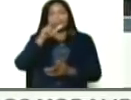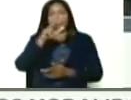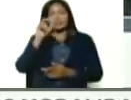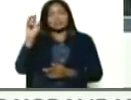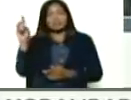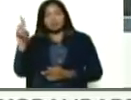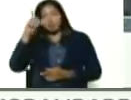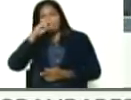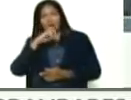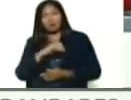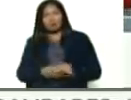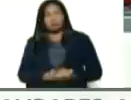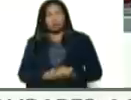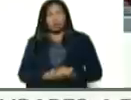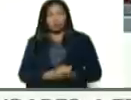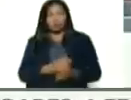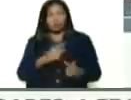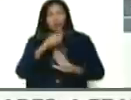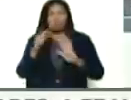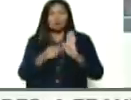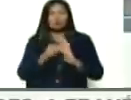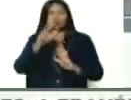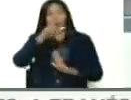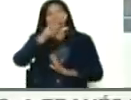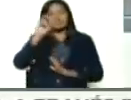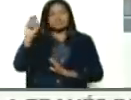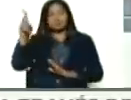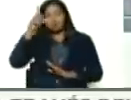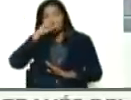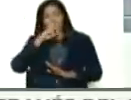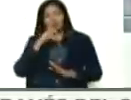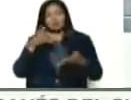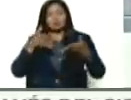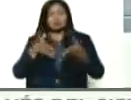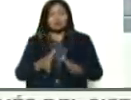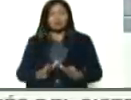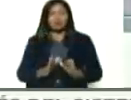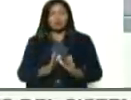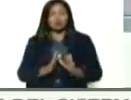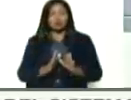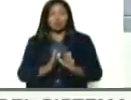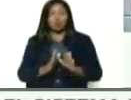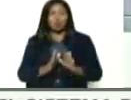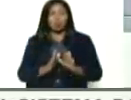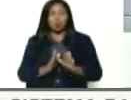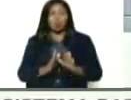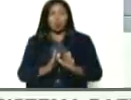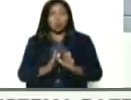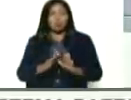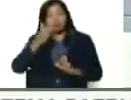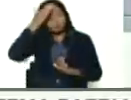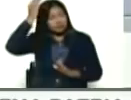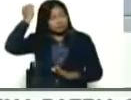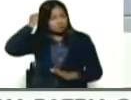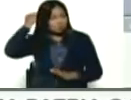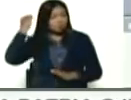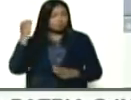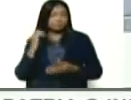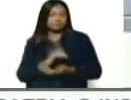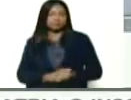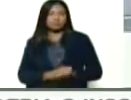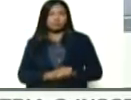cuando se estén cumpliendo los 300 años del nacimiento del generalísimo francisco de miranda